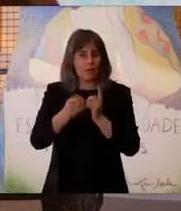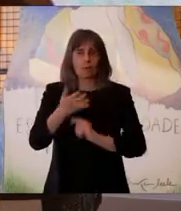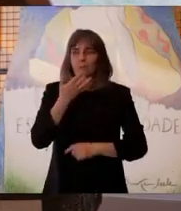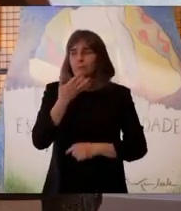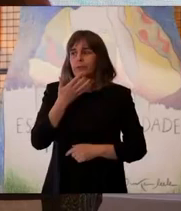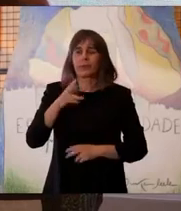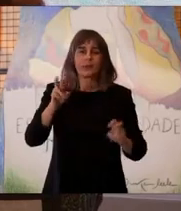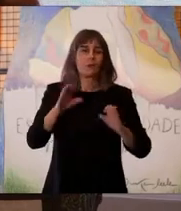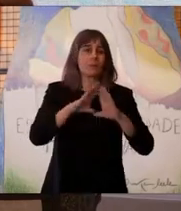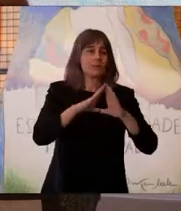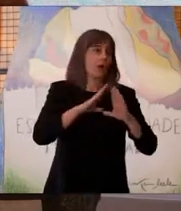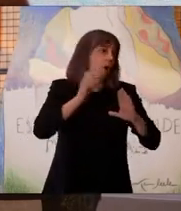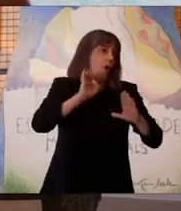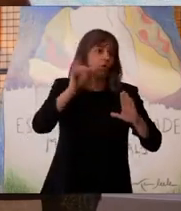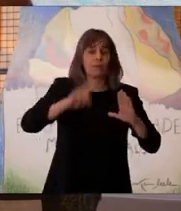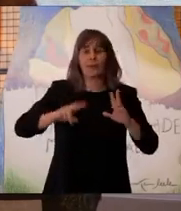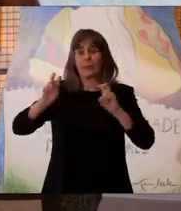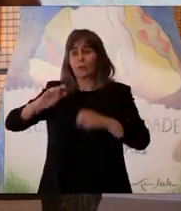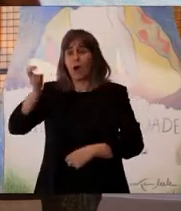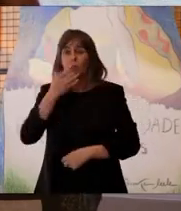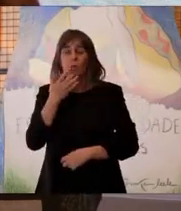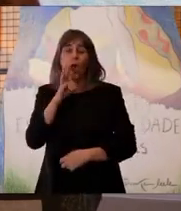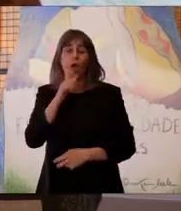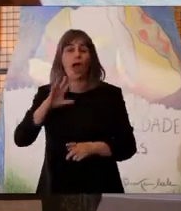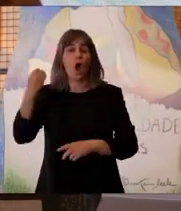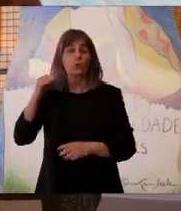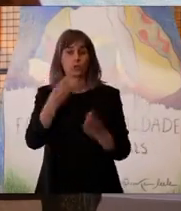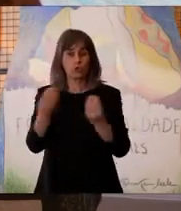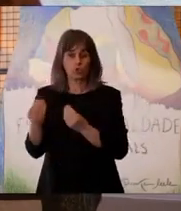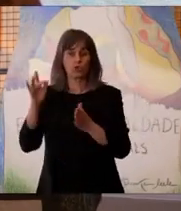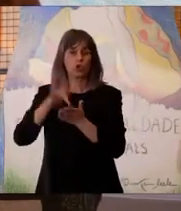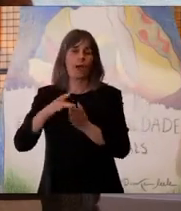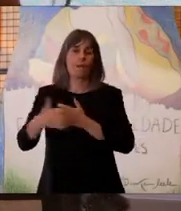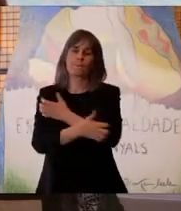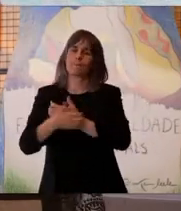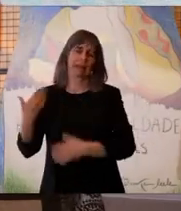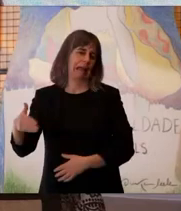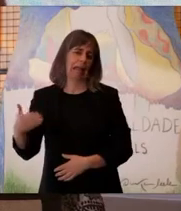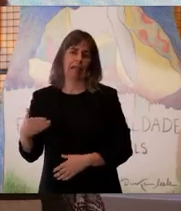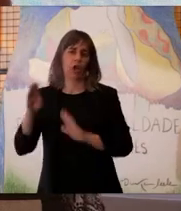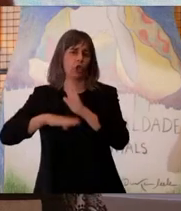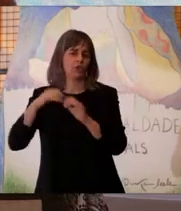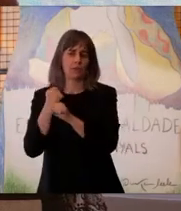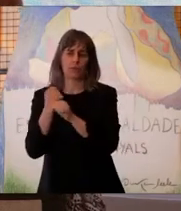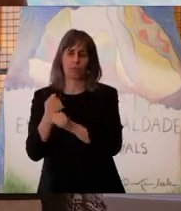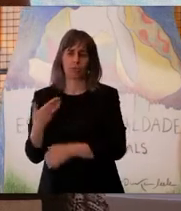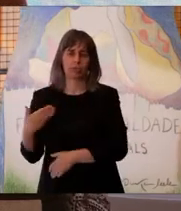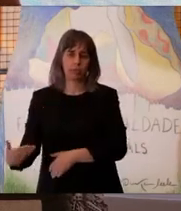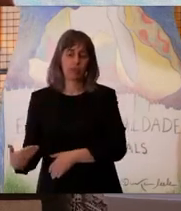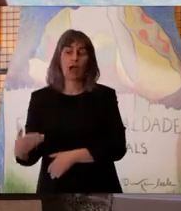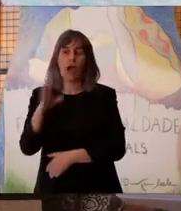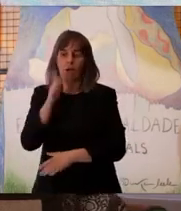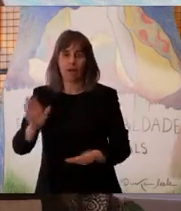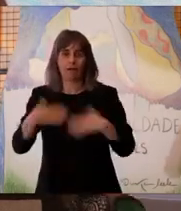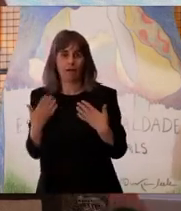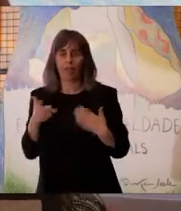ahora muchos jóvenes en una situación de precariedad enorme y de dificultad de acceso a los trabajos y tal de repente aparece el derecho a la